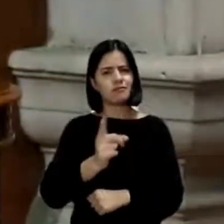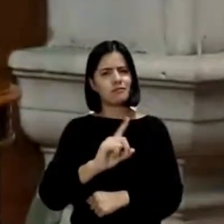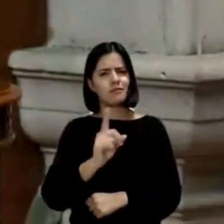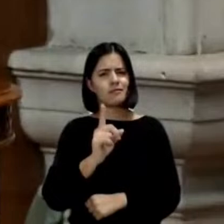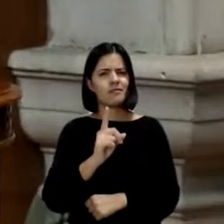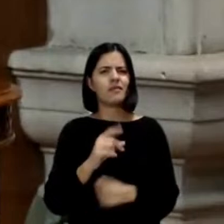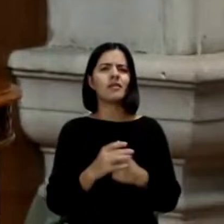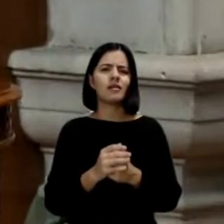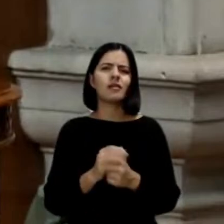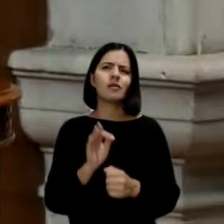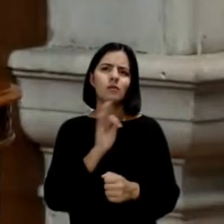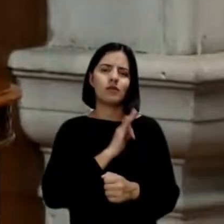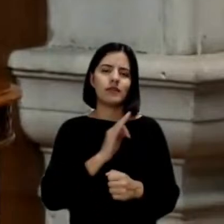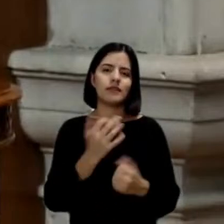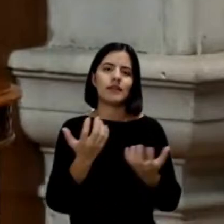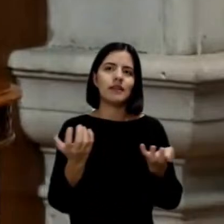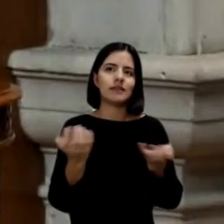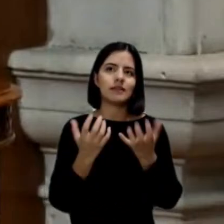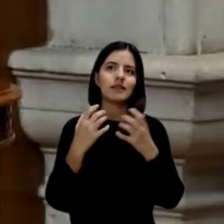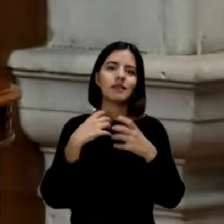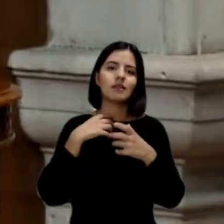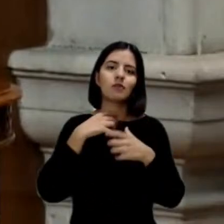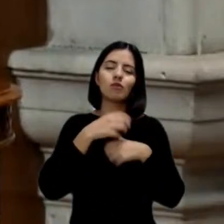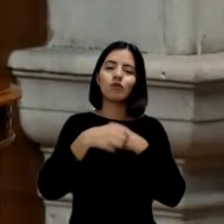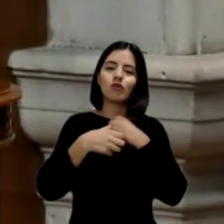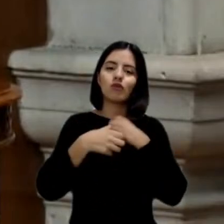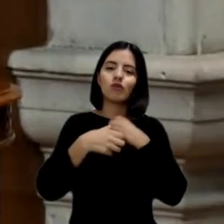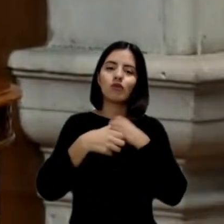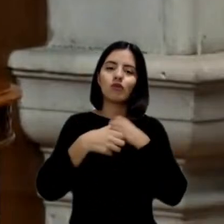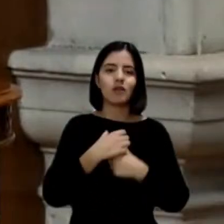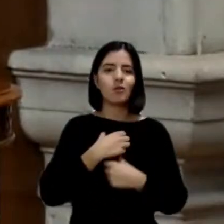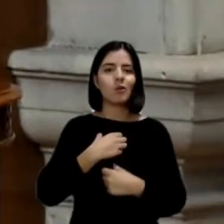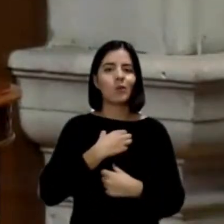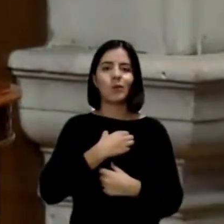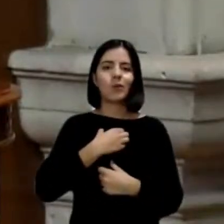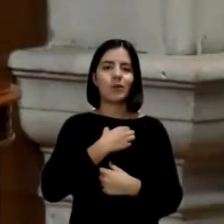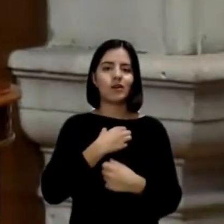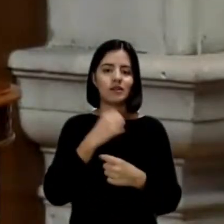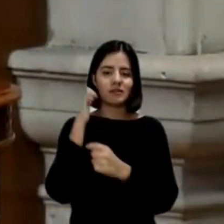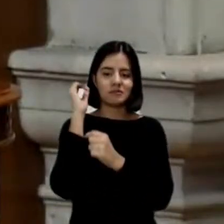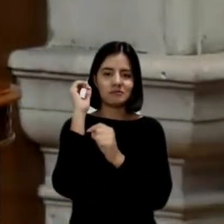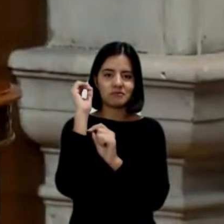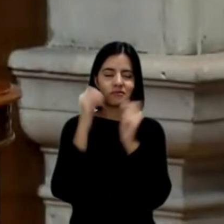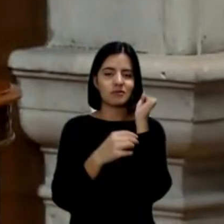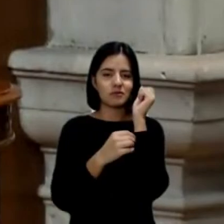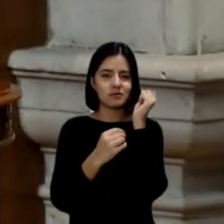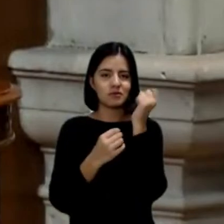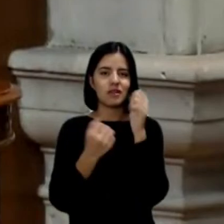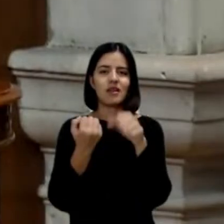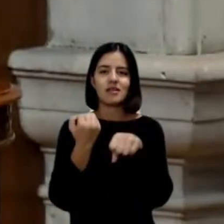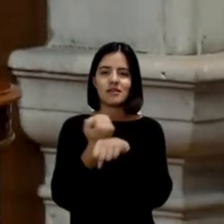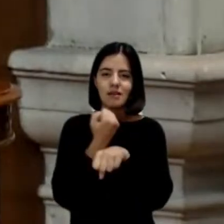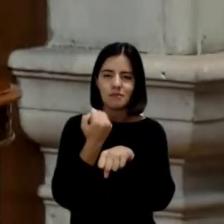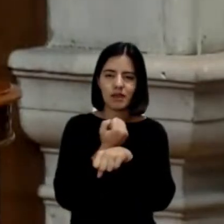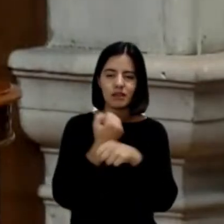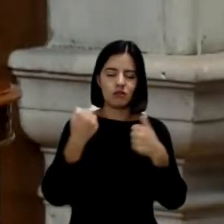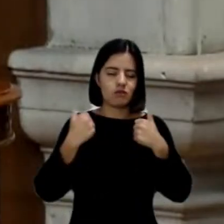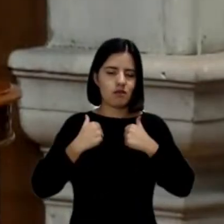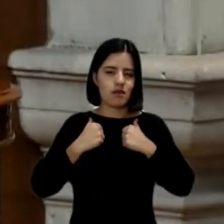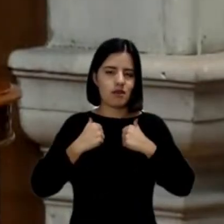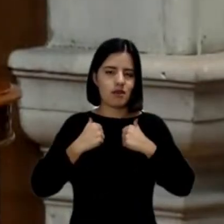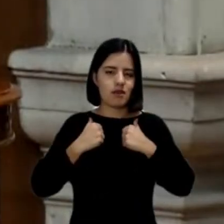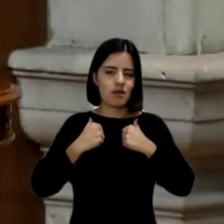creación de bufandas, corbatas, mancuernillas, así como aplicaciones en mocasines, camisas y chamarras para